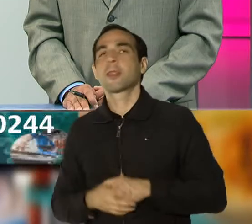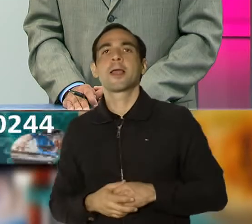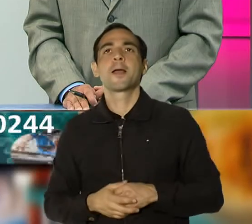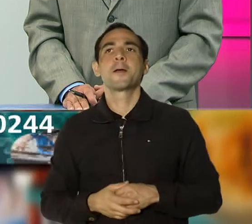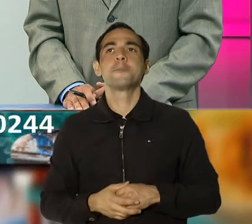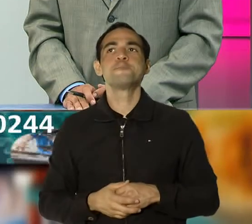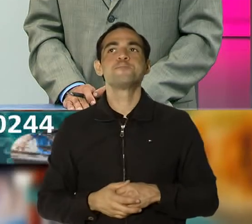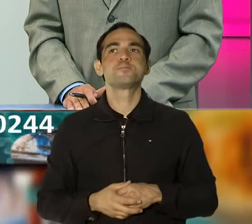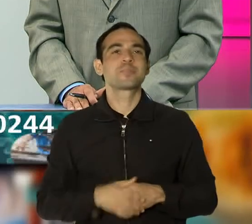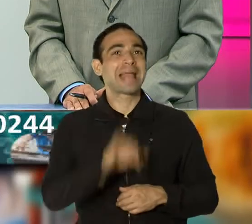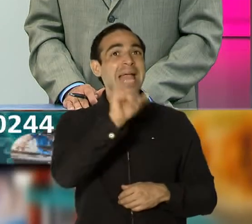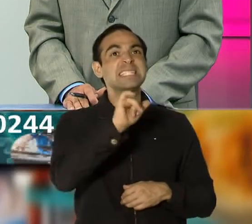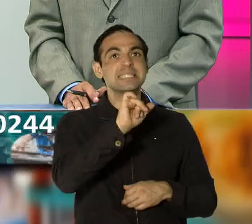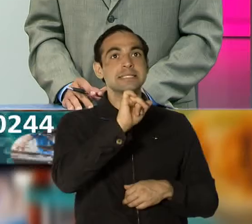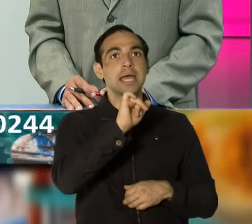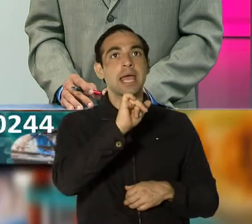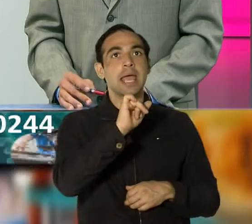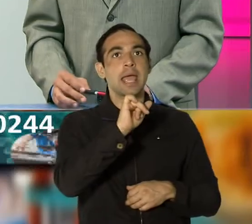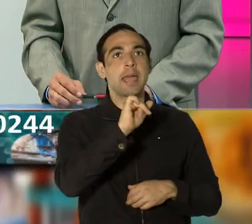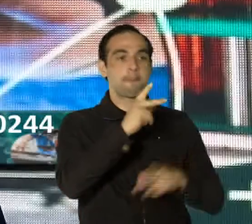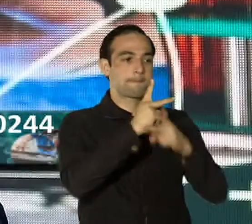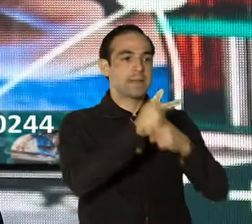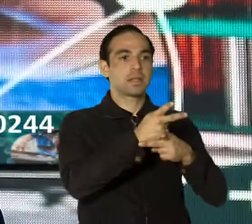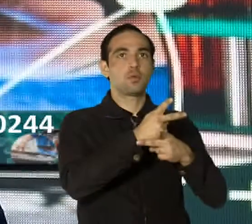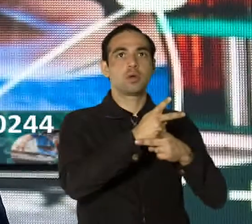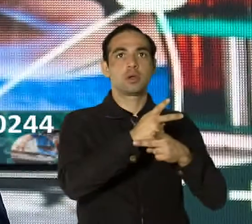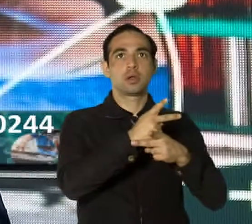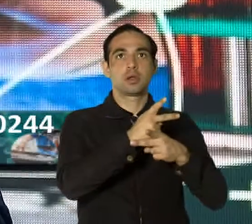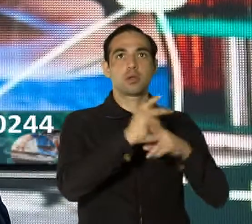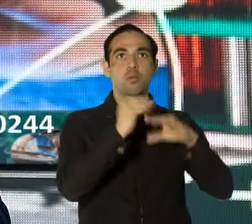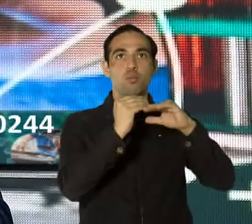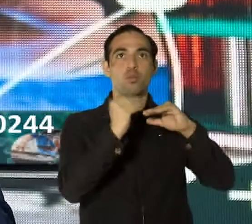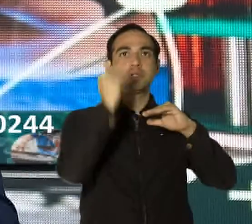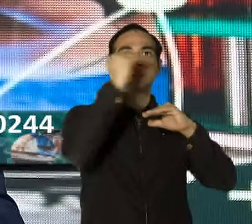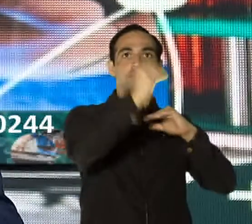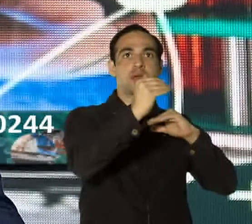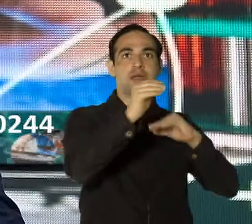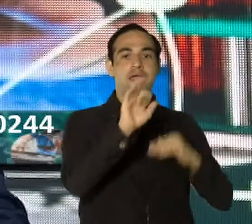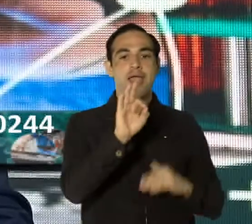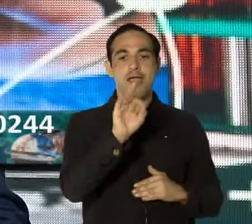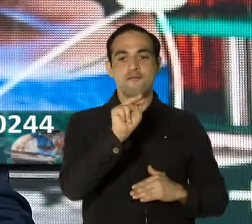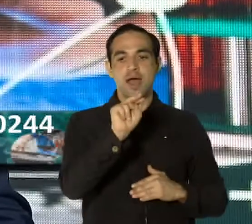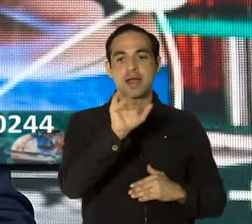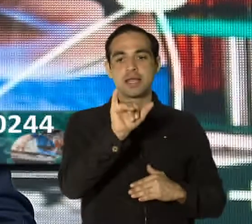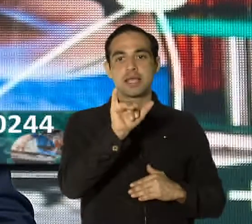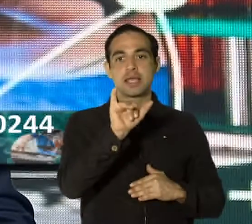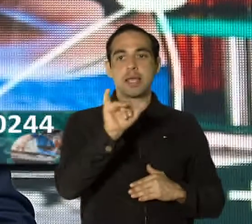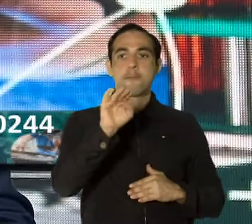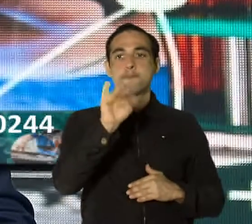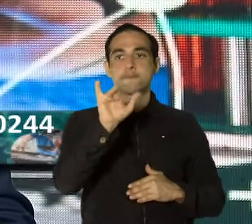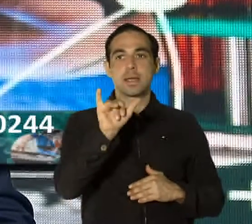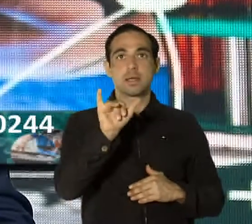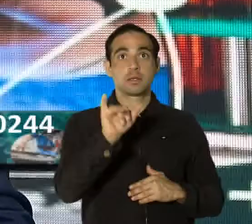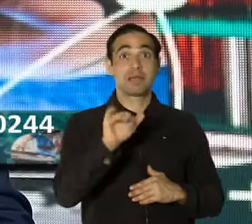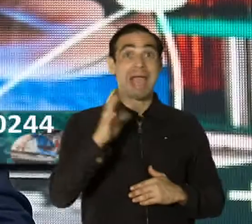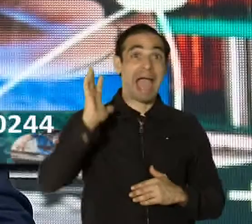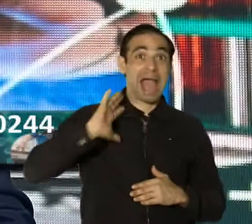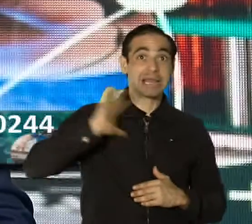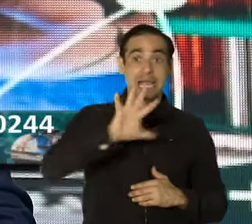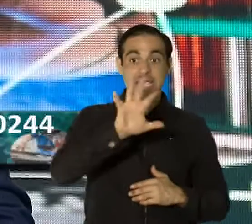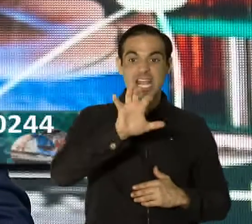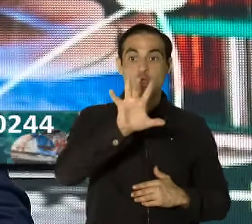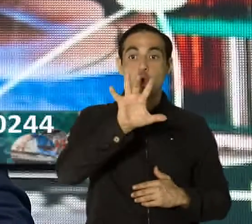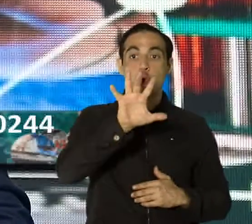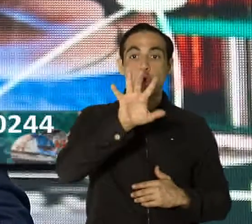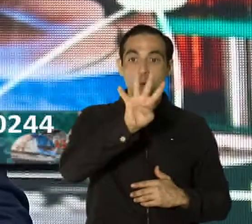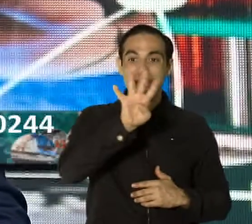¿verdad? Sobre el límite nuevo de Fannie Mae, que ahora es $630,000. Antes eran